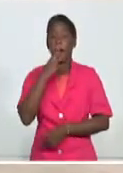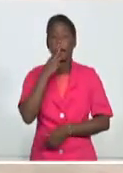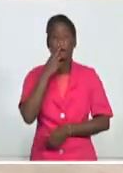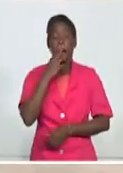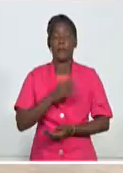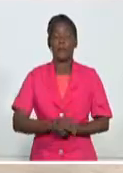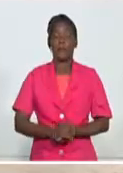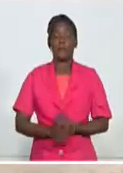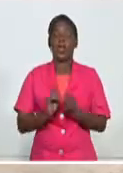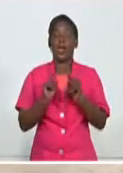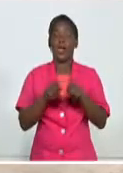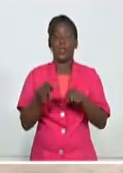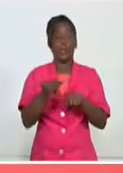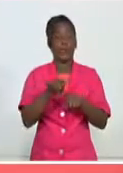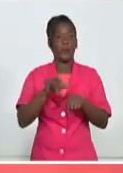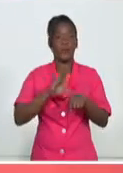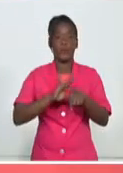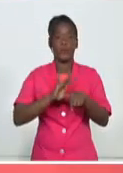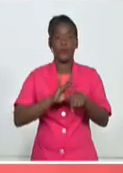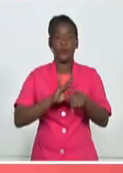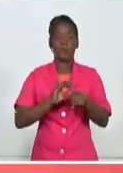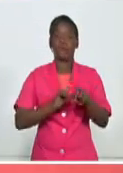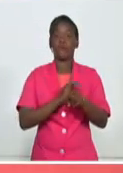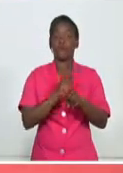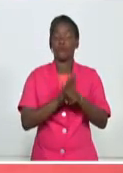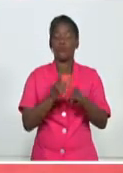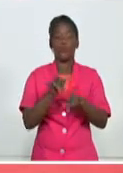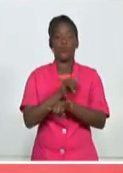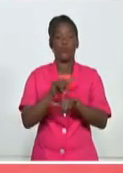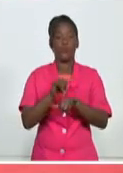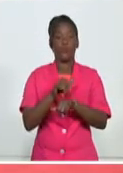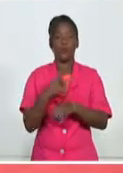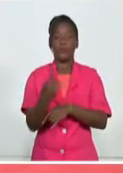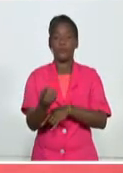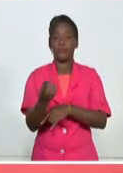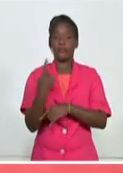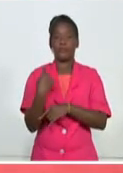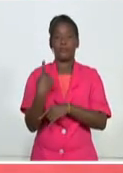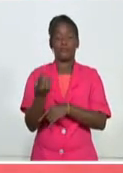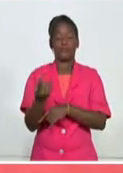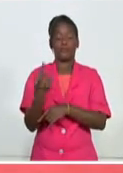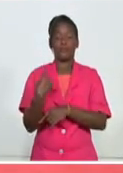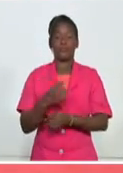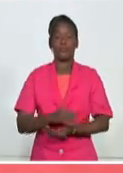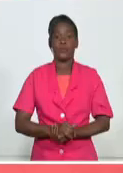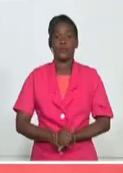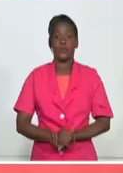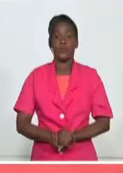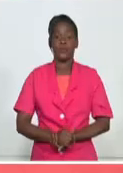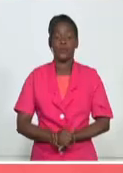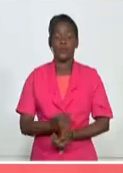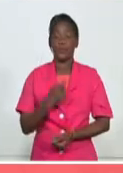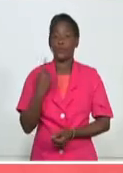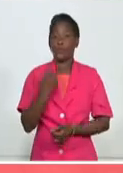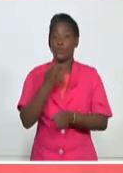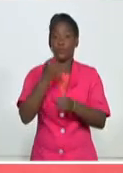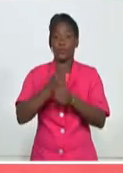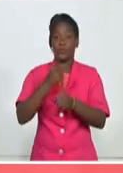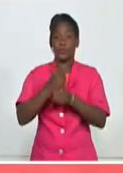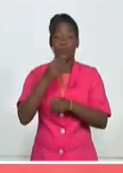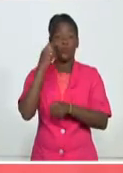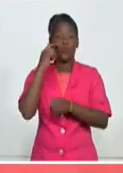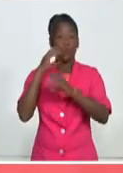trasladados diarios los transportistas en este segundo rebrote bueno se han incorporado a esta tarea hoy tenemos